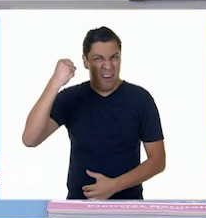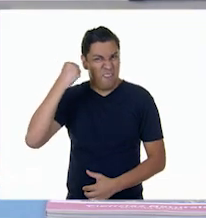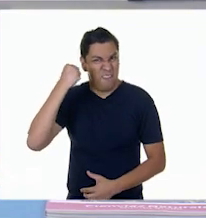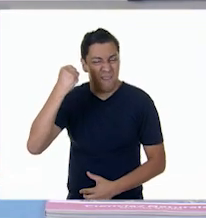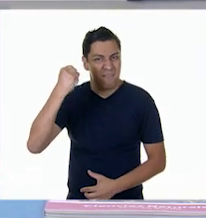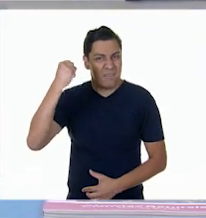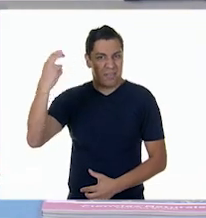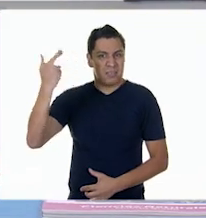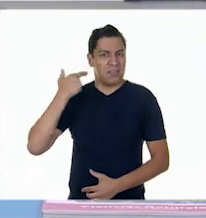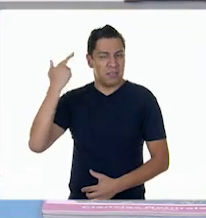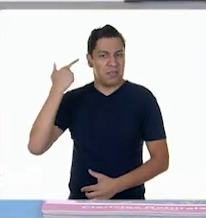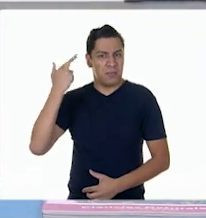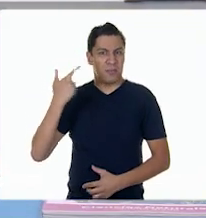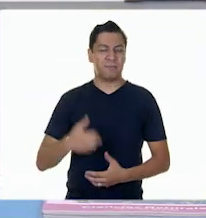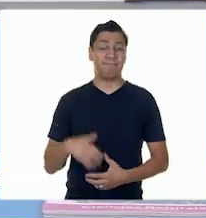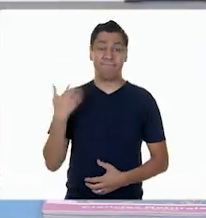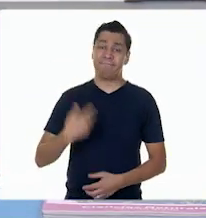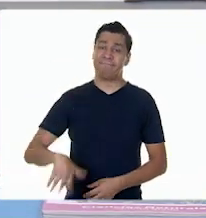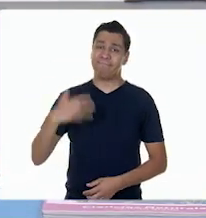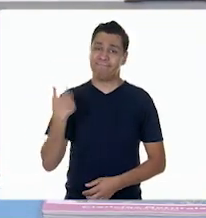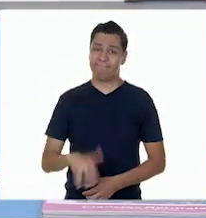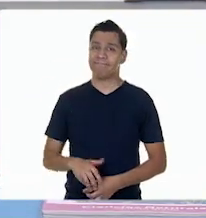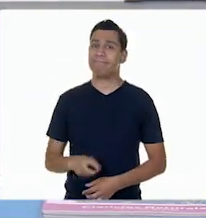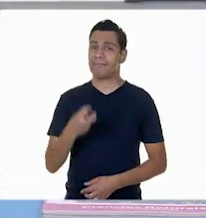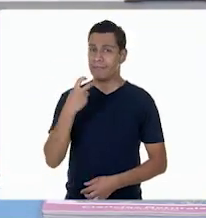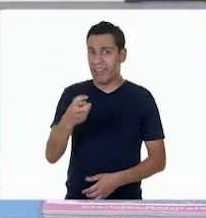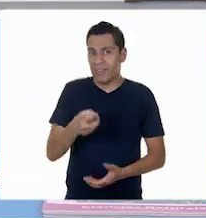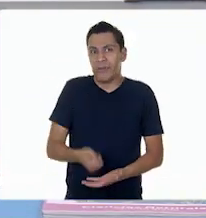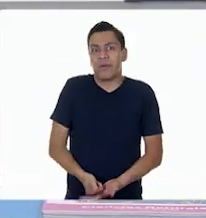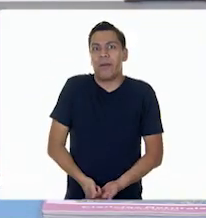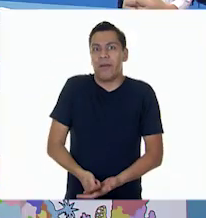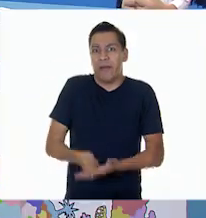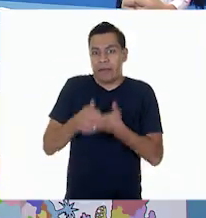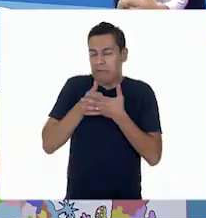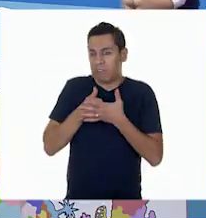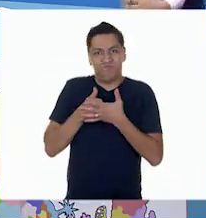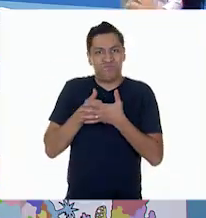volumen. Entonces... ¿eso me puede hacer daño?